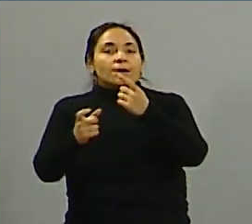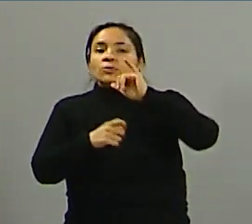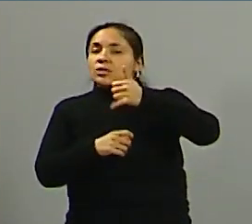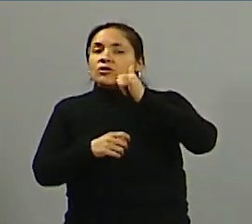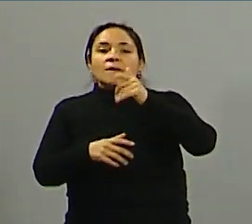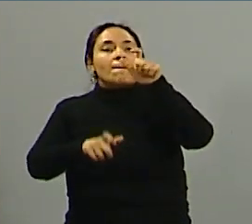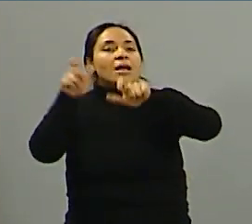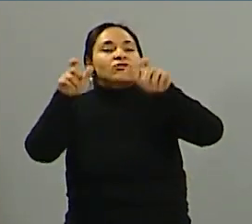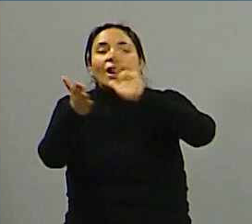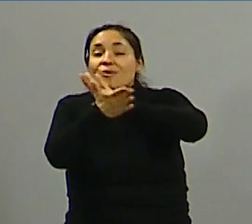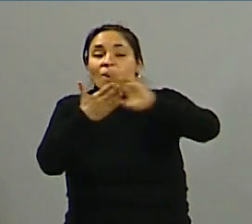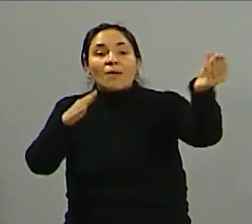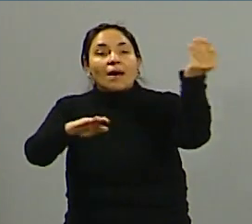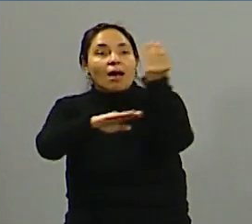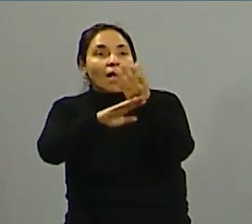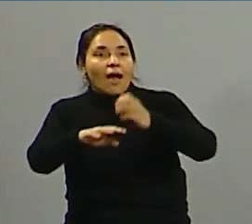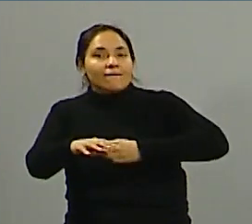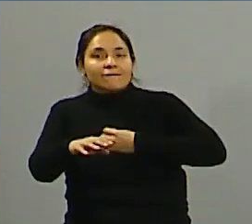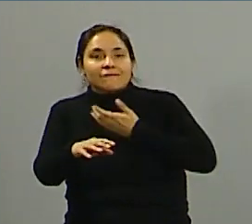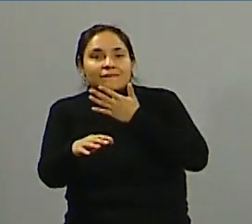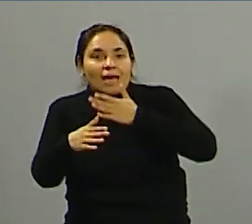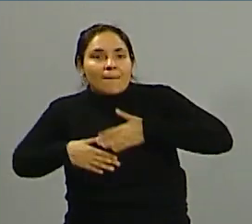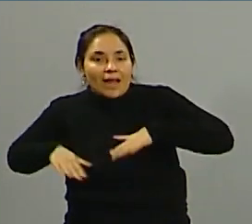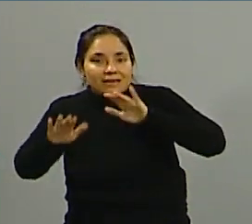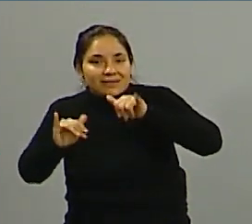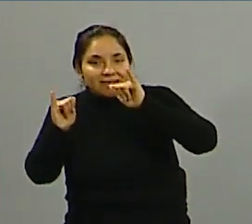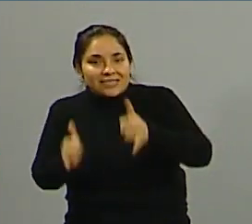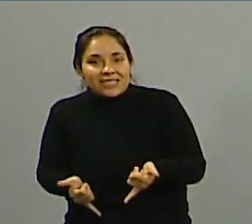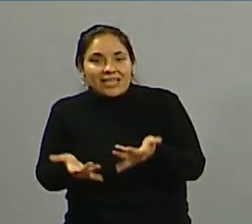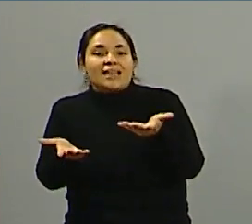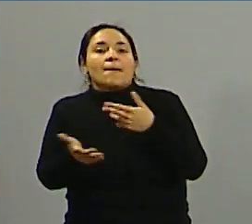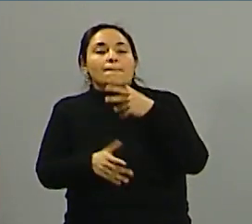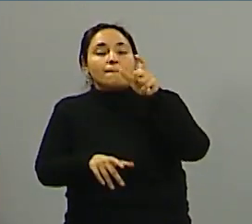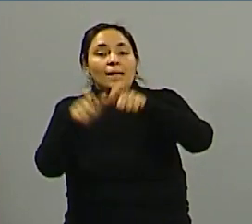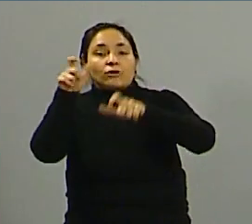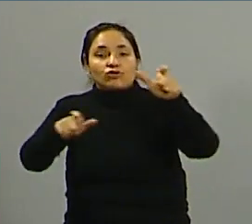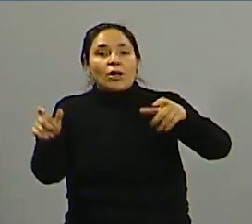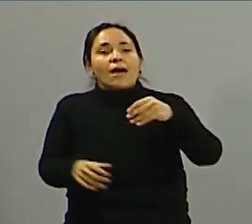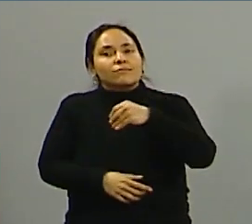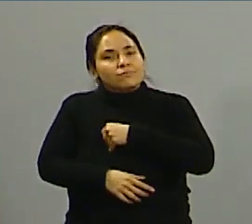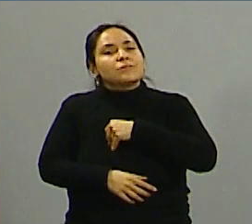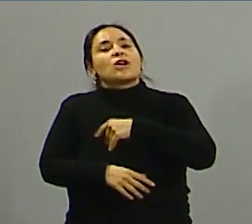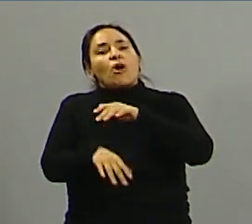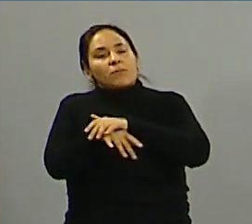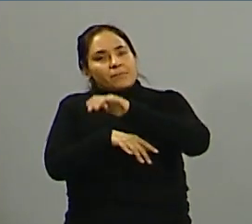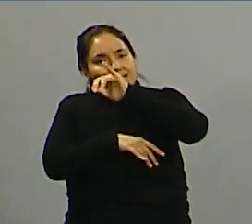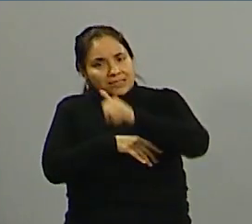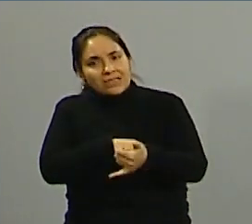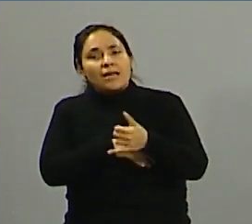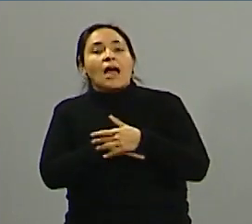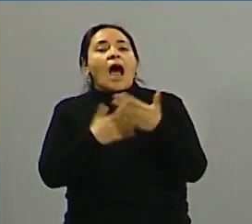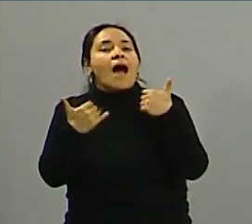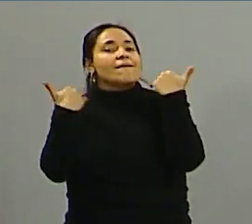a gente nueva y comprometida a la política, ¿sí? Esa gente que se comprometa de corazón y para el bien